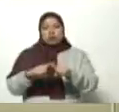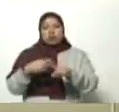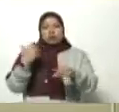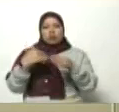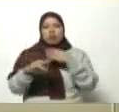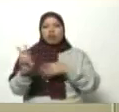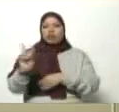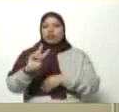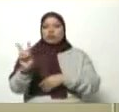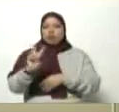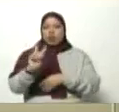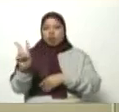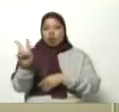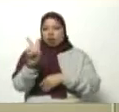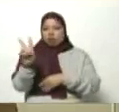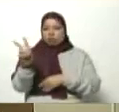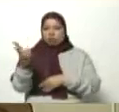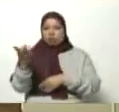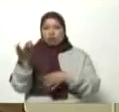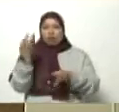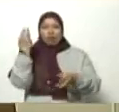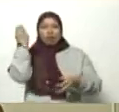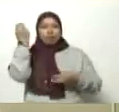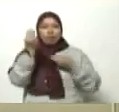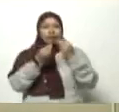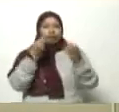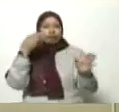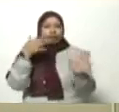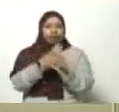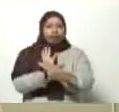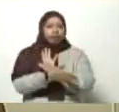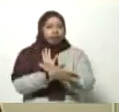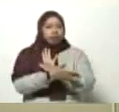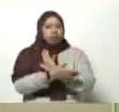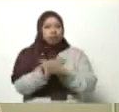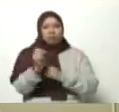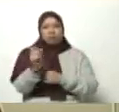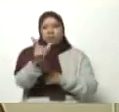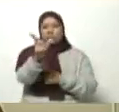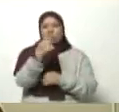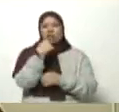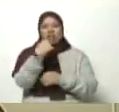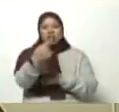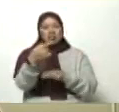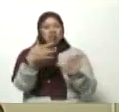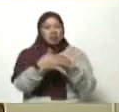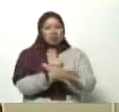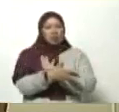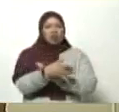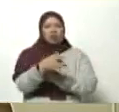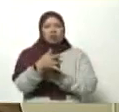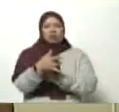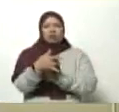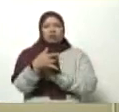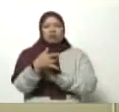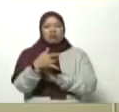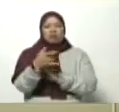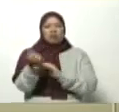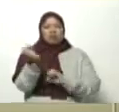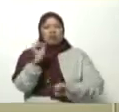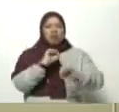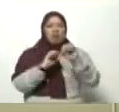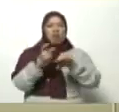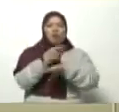en Venezuela. ¿Cómo lee el Partido Socialista Unido de Venezuela esta reacción del